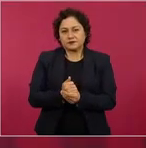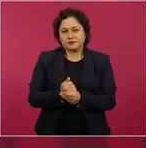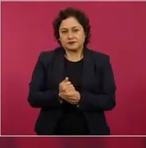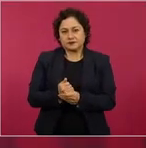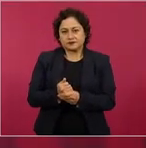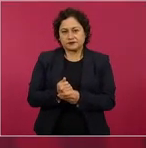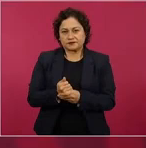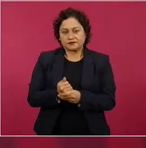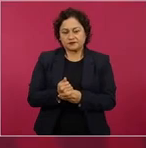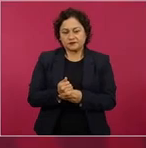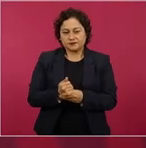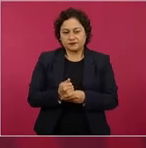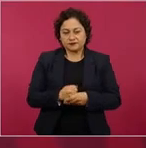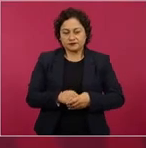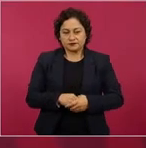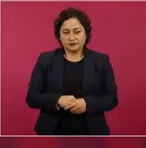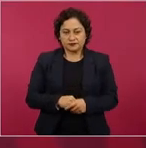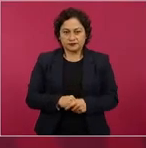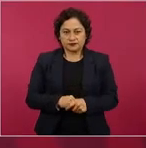que